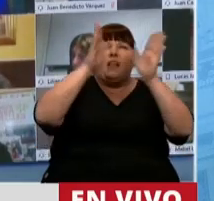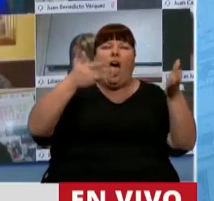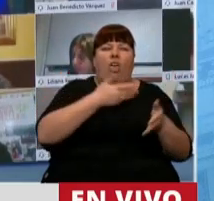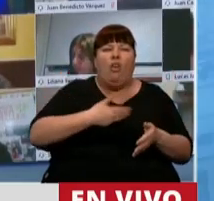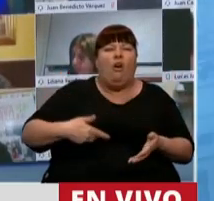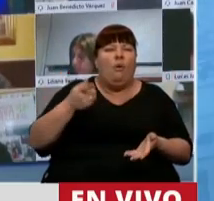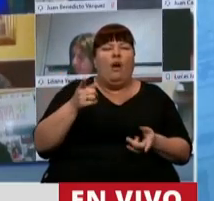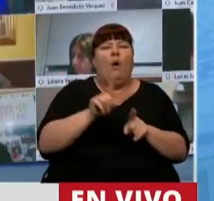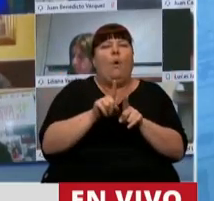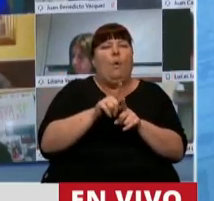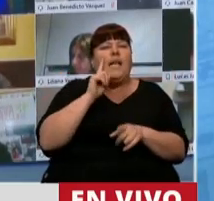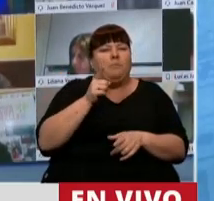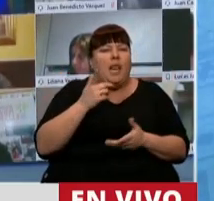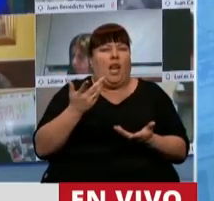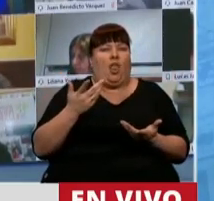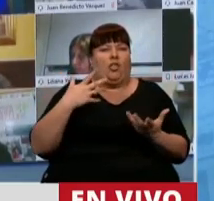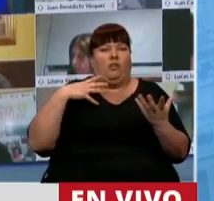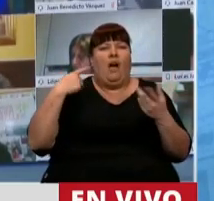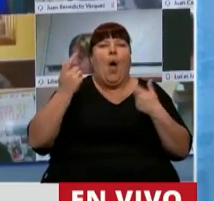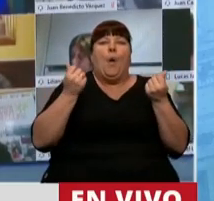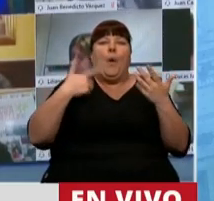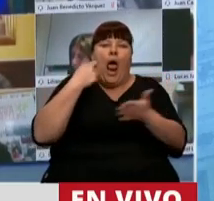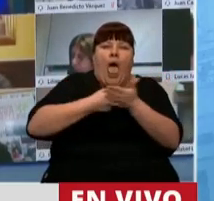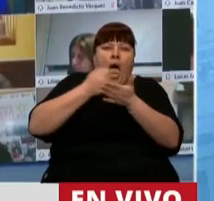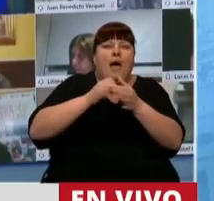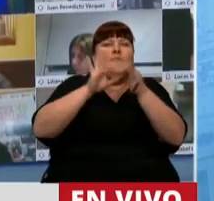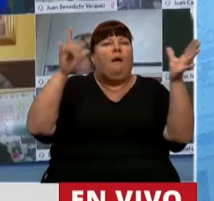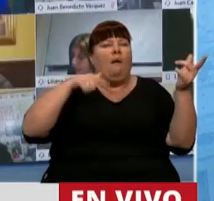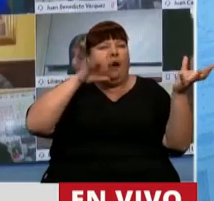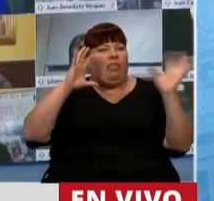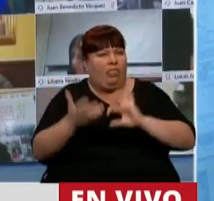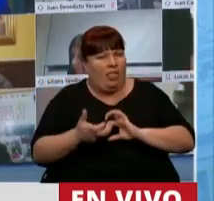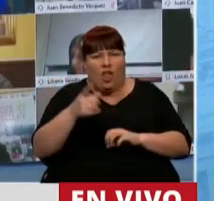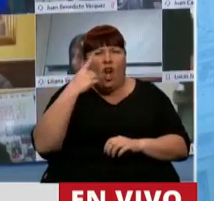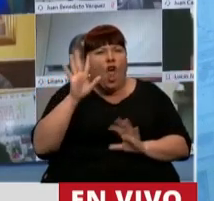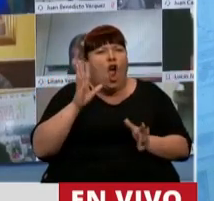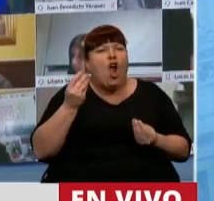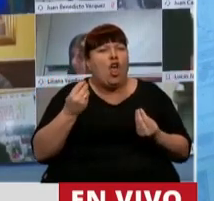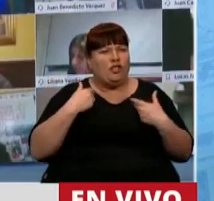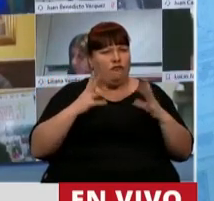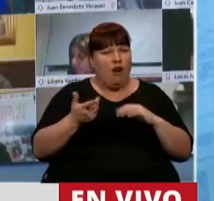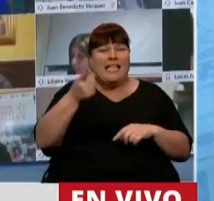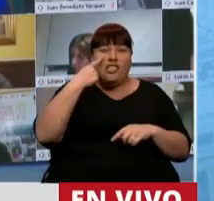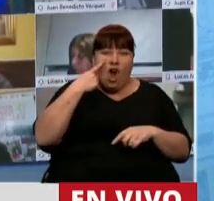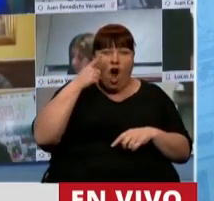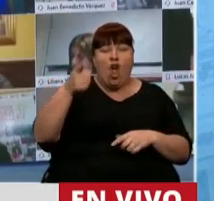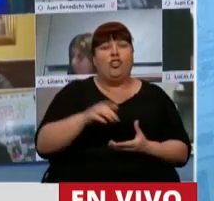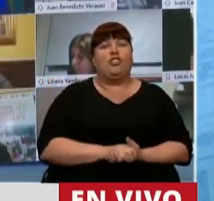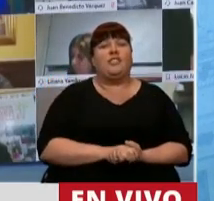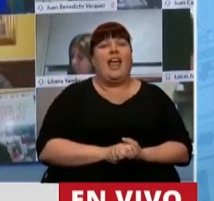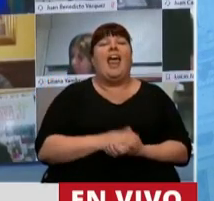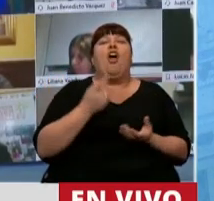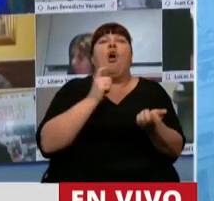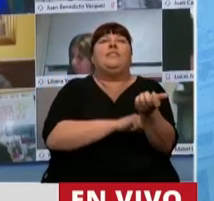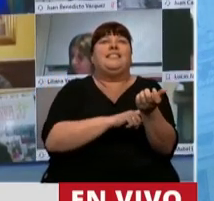ponen en riesgo todos los valores que nos costaron un montón en democracia. No conocen nuestra templanza. Si conocen